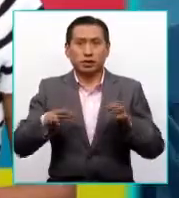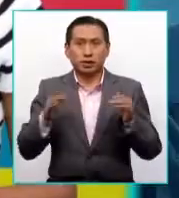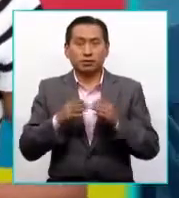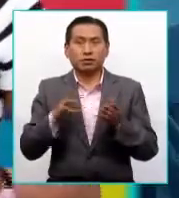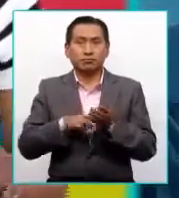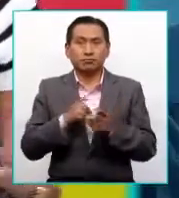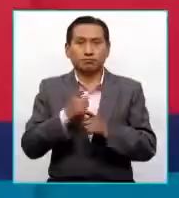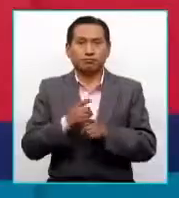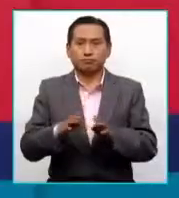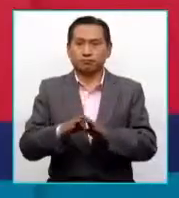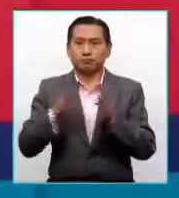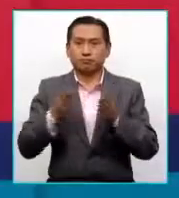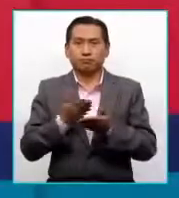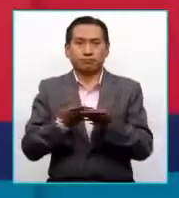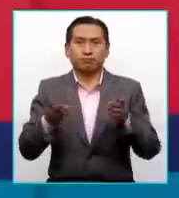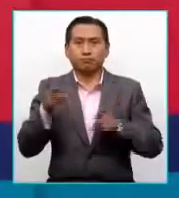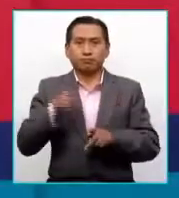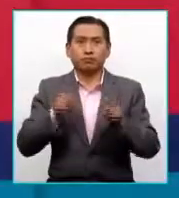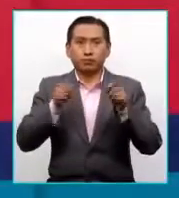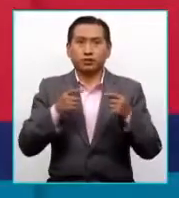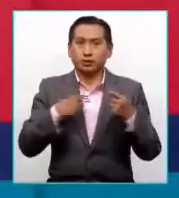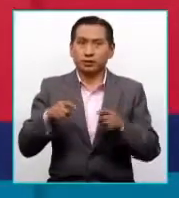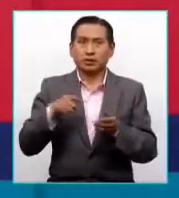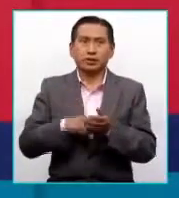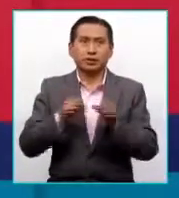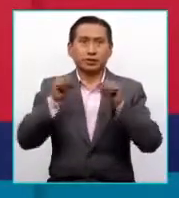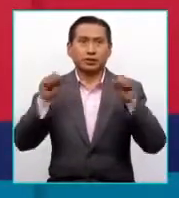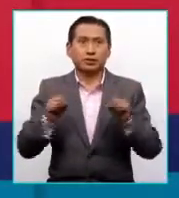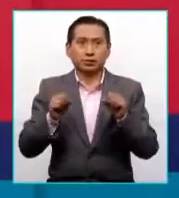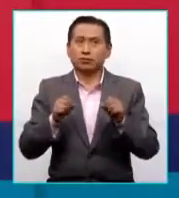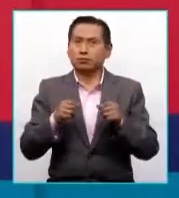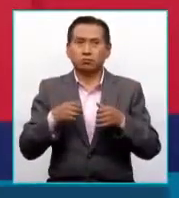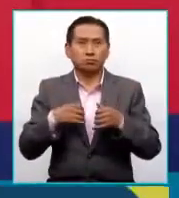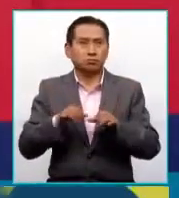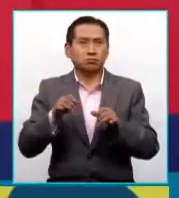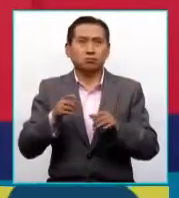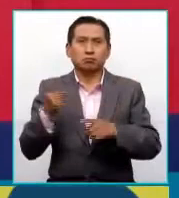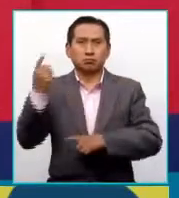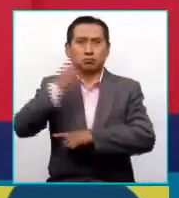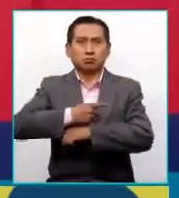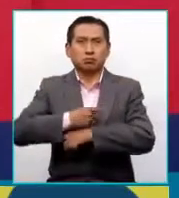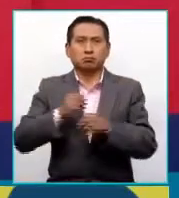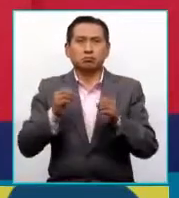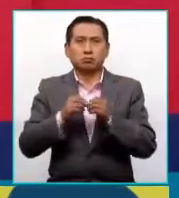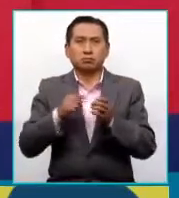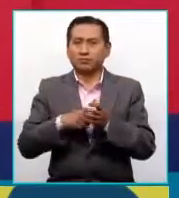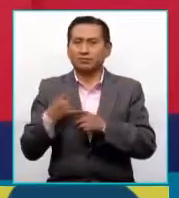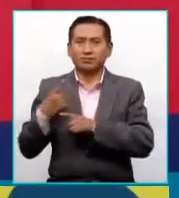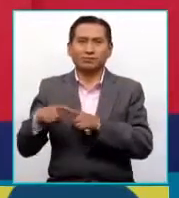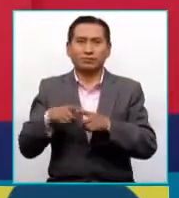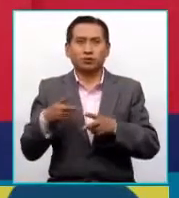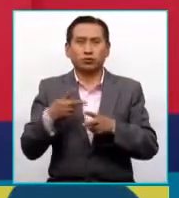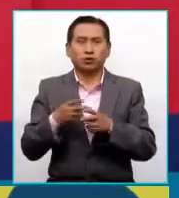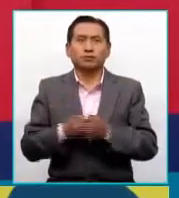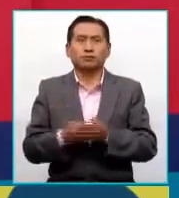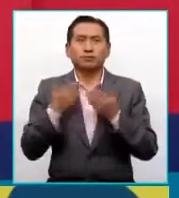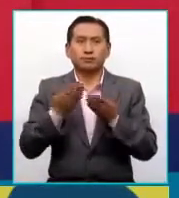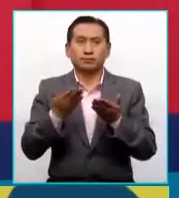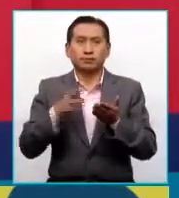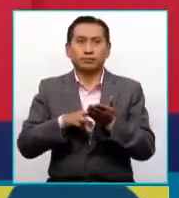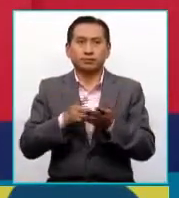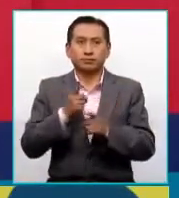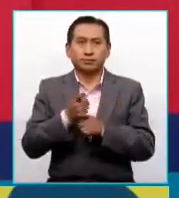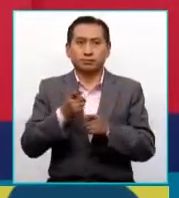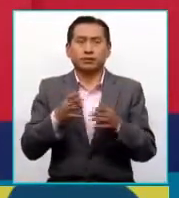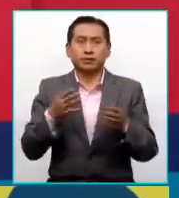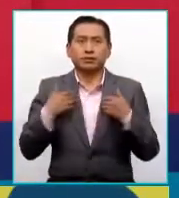supuesto abierta las puertas para que las personas puedan llegarse desde el sábado y durante todos los próximos días con todas las medidas de bioseguridad. Agradecemos a Diego